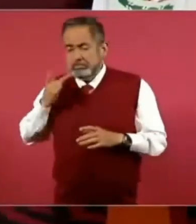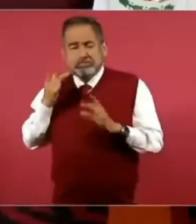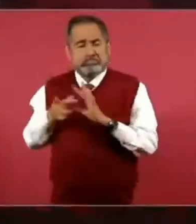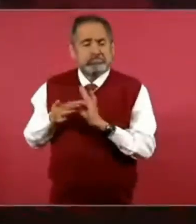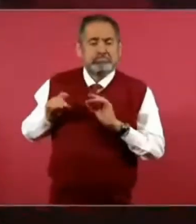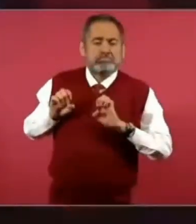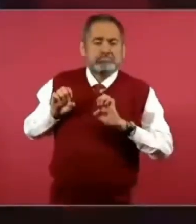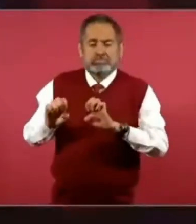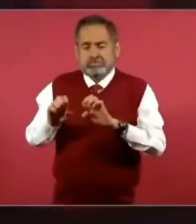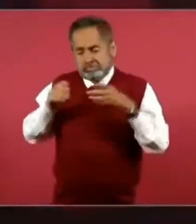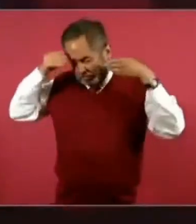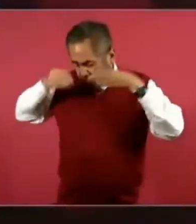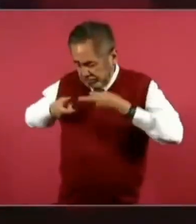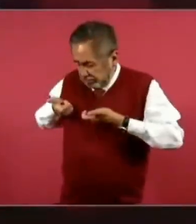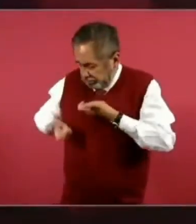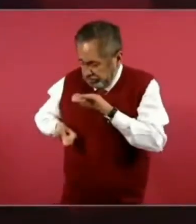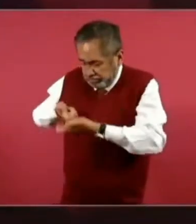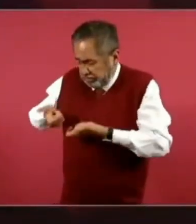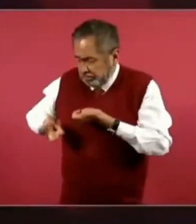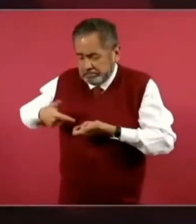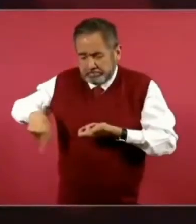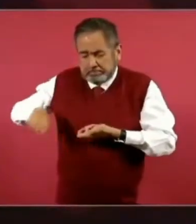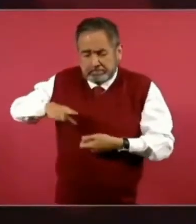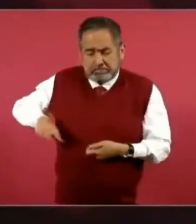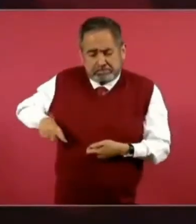estaba ensimismado,